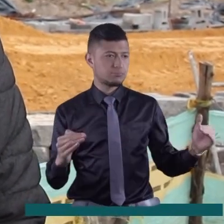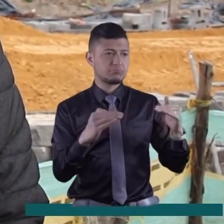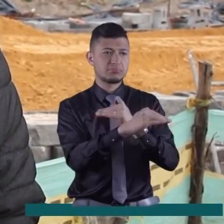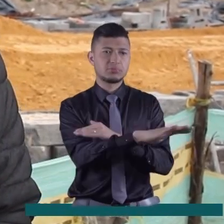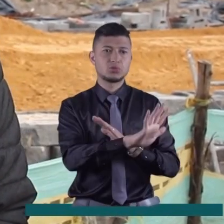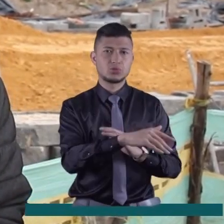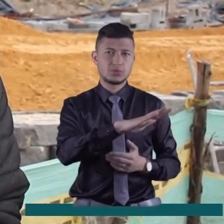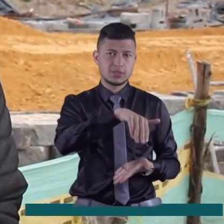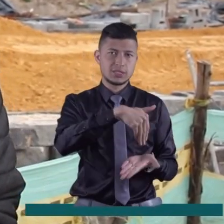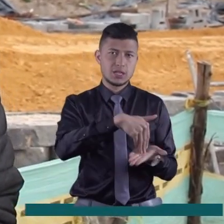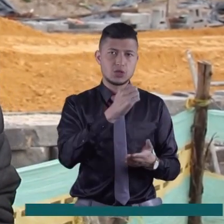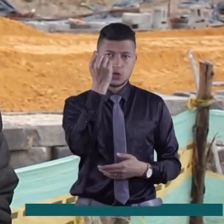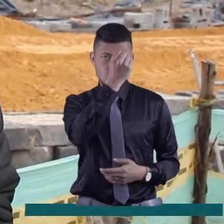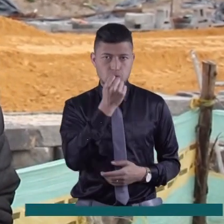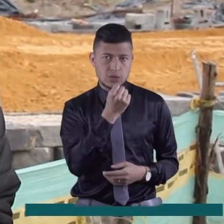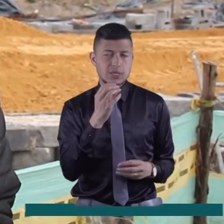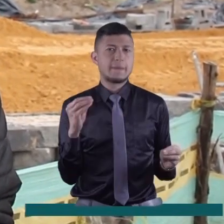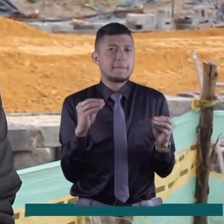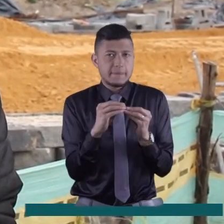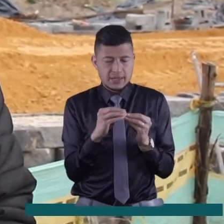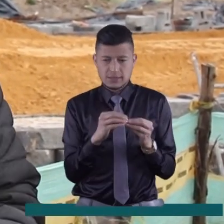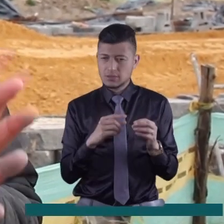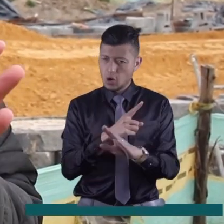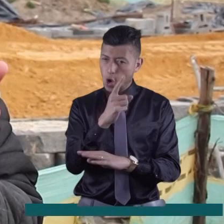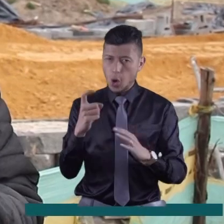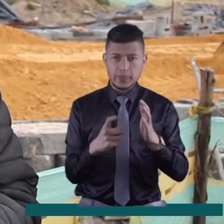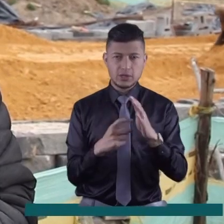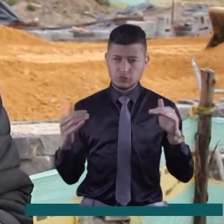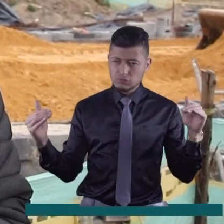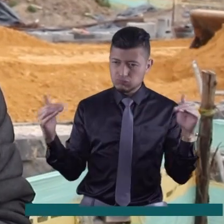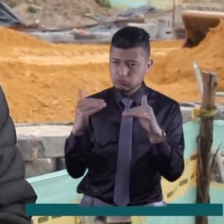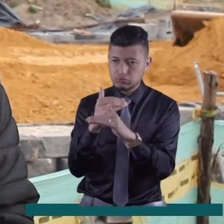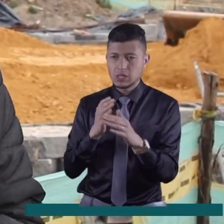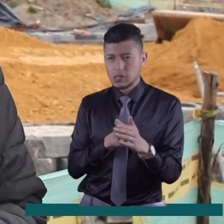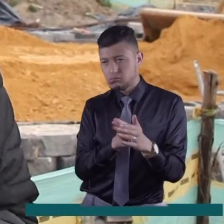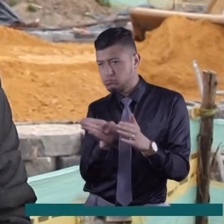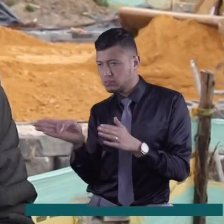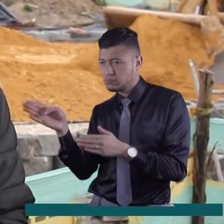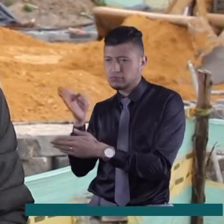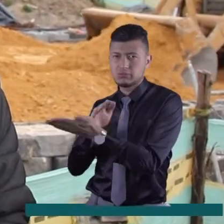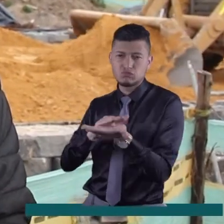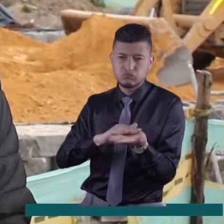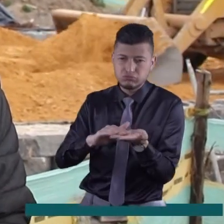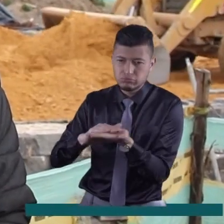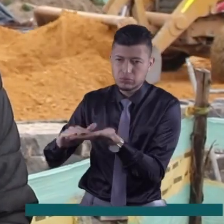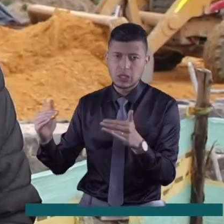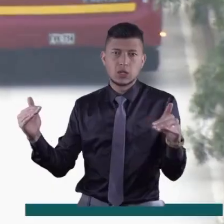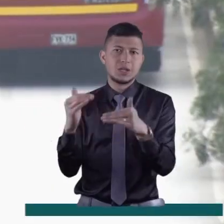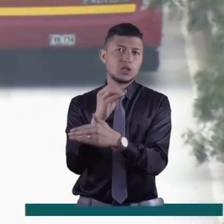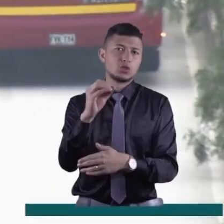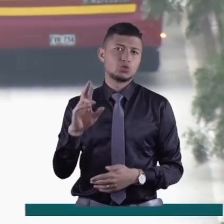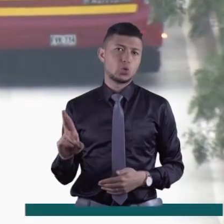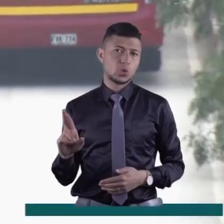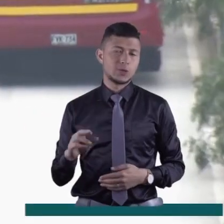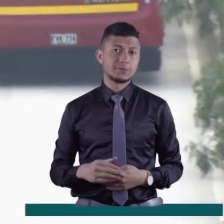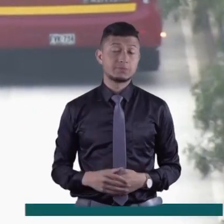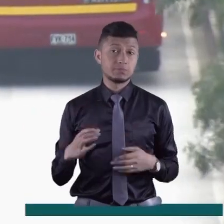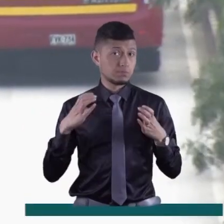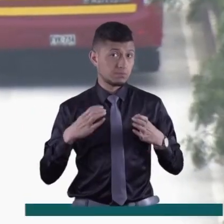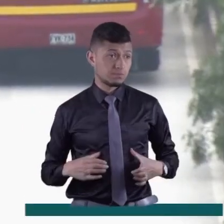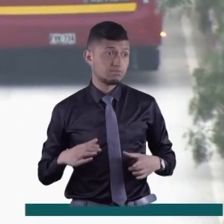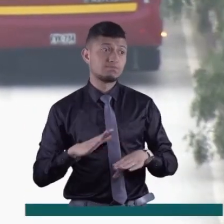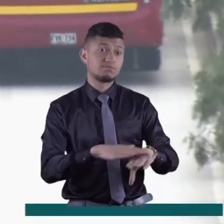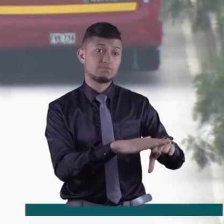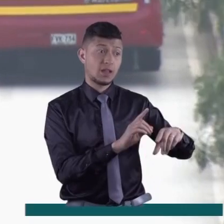de Soacha y tendremos toda la vía de desvío para poder intervenir la autopista sur. Los ciudadanos aseguran